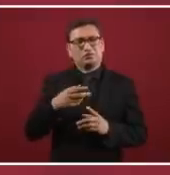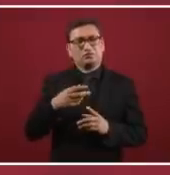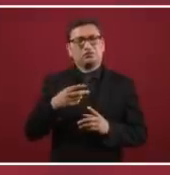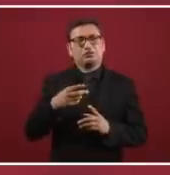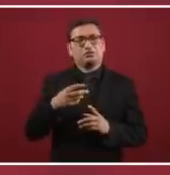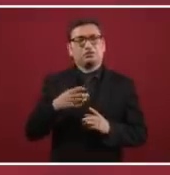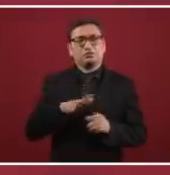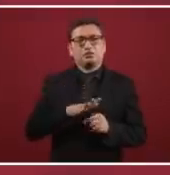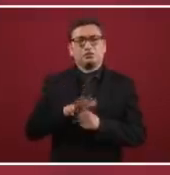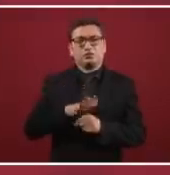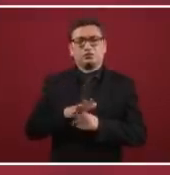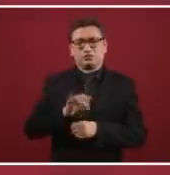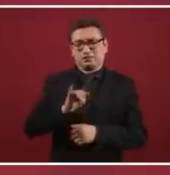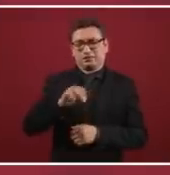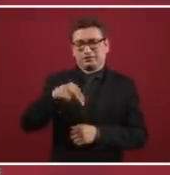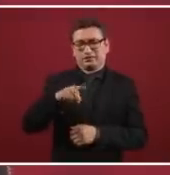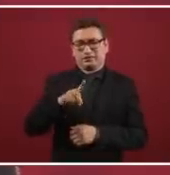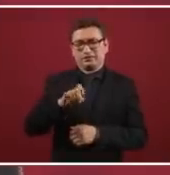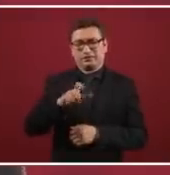indexar.